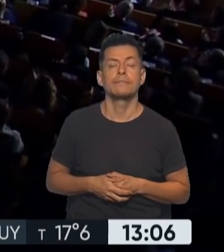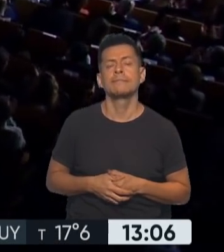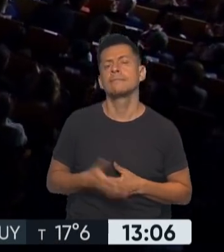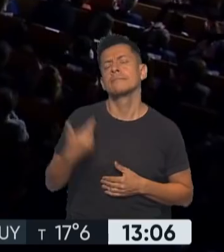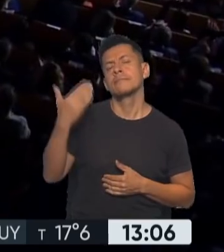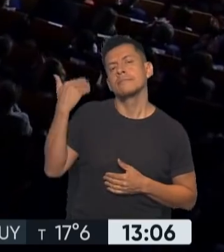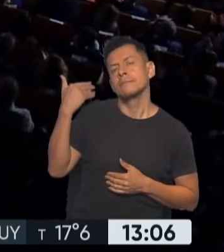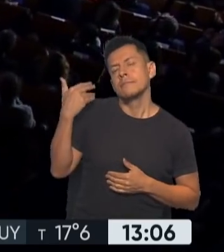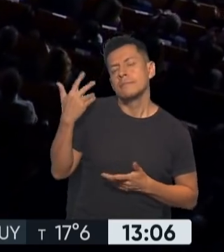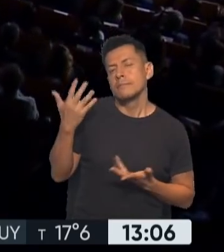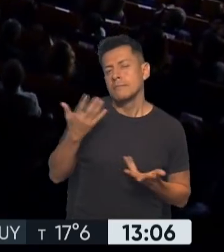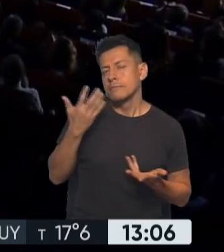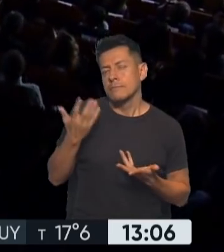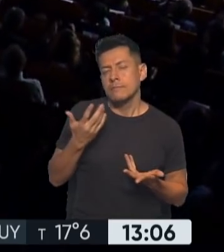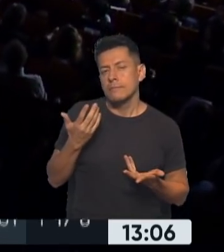Hace